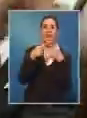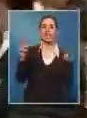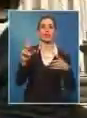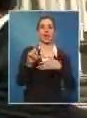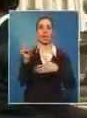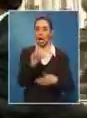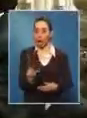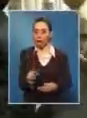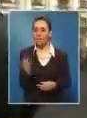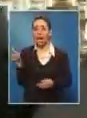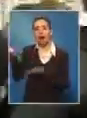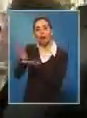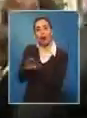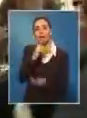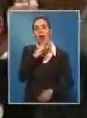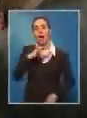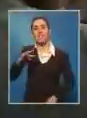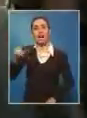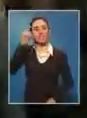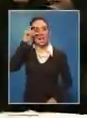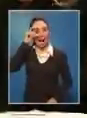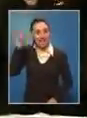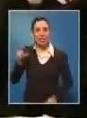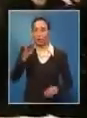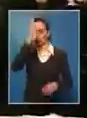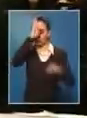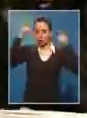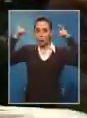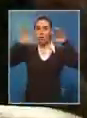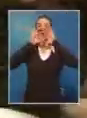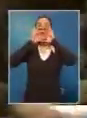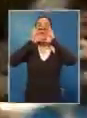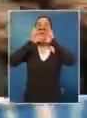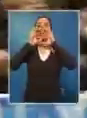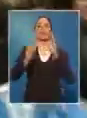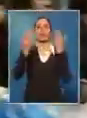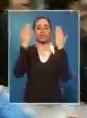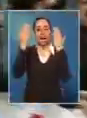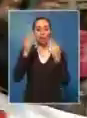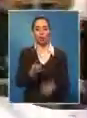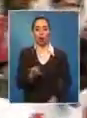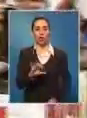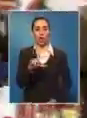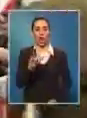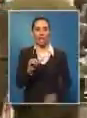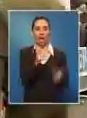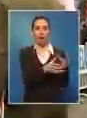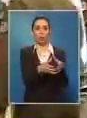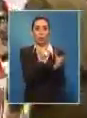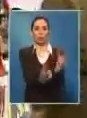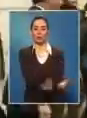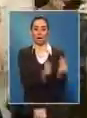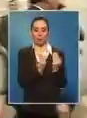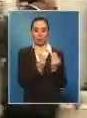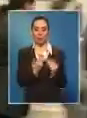gracias. Claro, parafraseando a Salvador Allende, entonces, con sombrero y megáfono en mano, saludó Manuel Zelaya a ese grupo de adherentes que